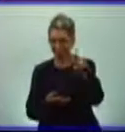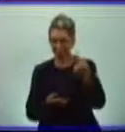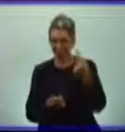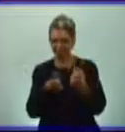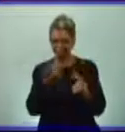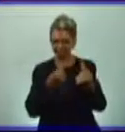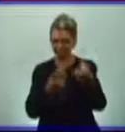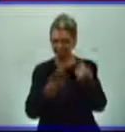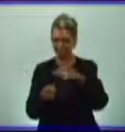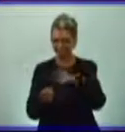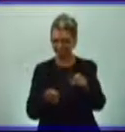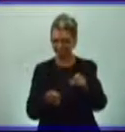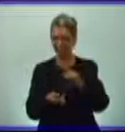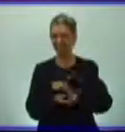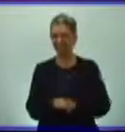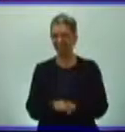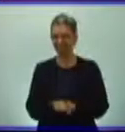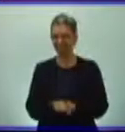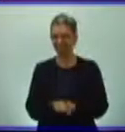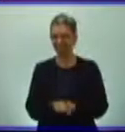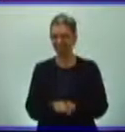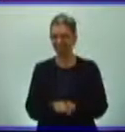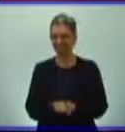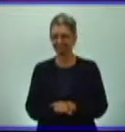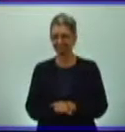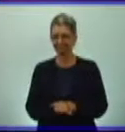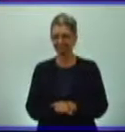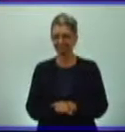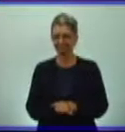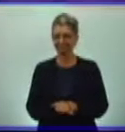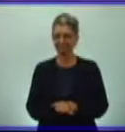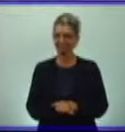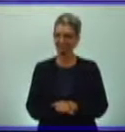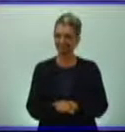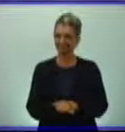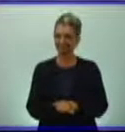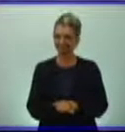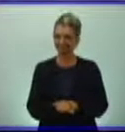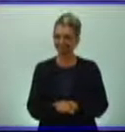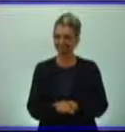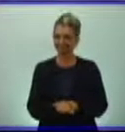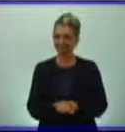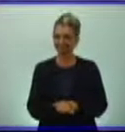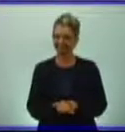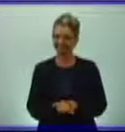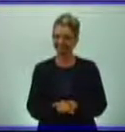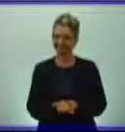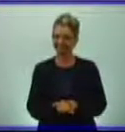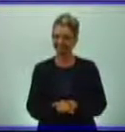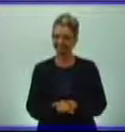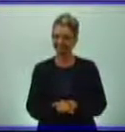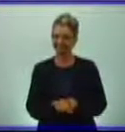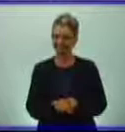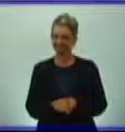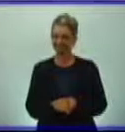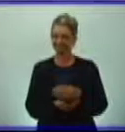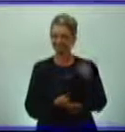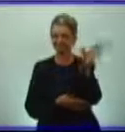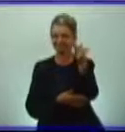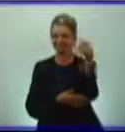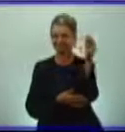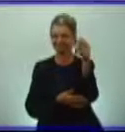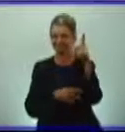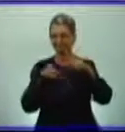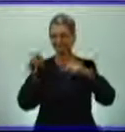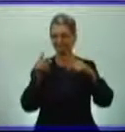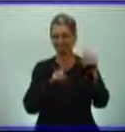estos símbolos. Veamos. La bandera de la estrella